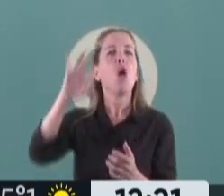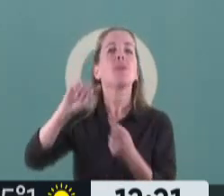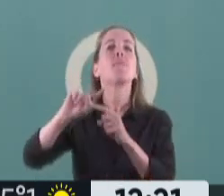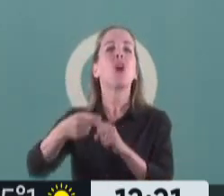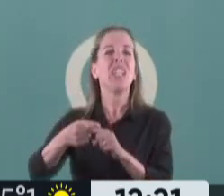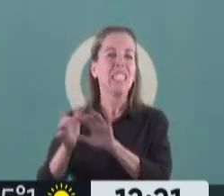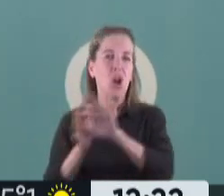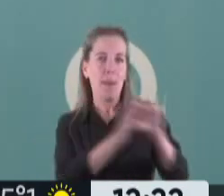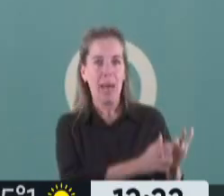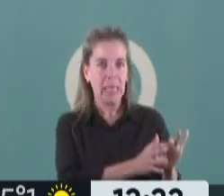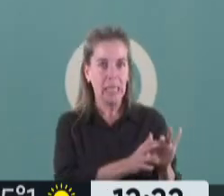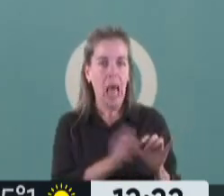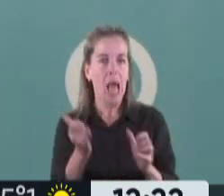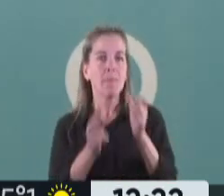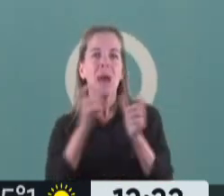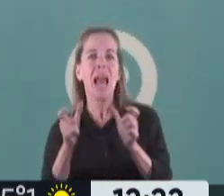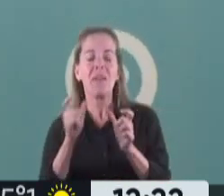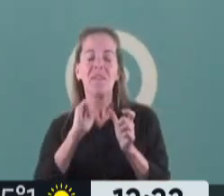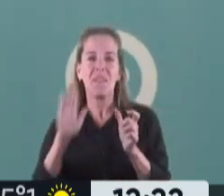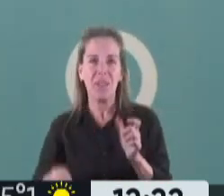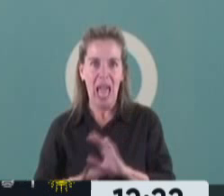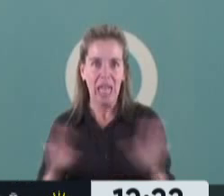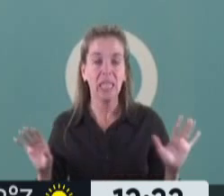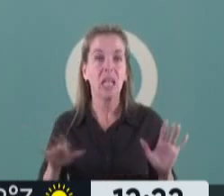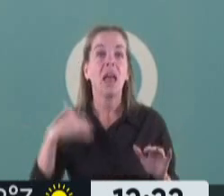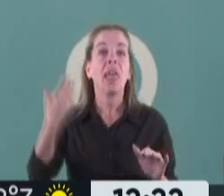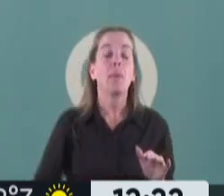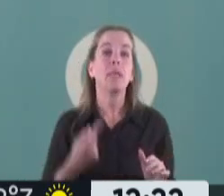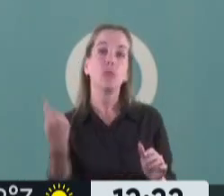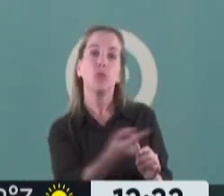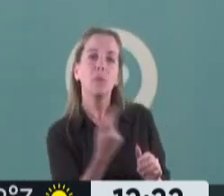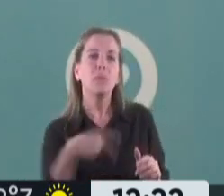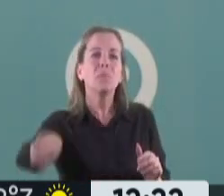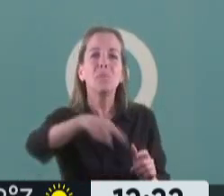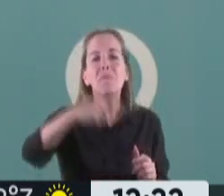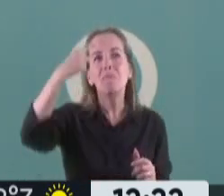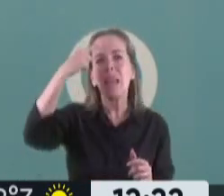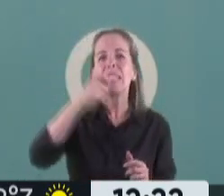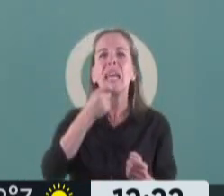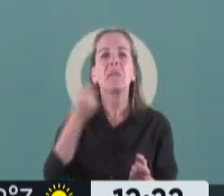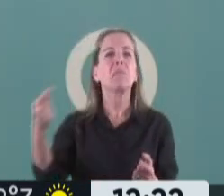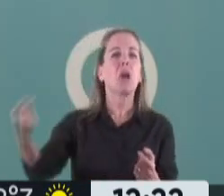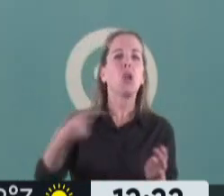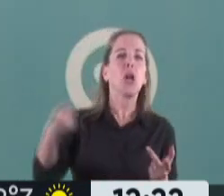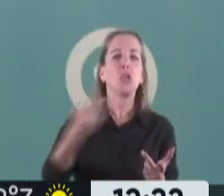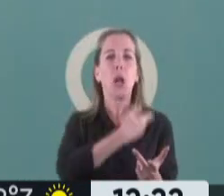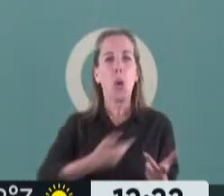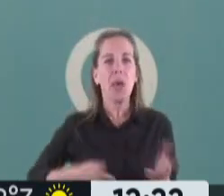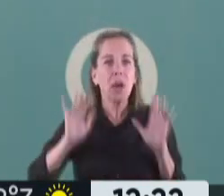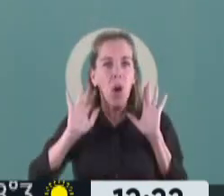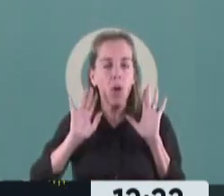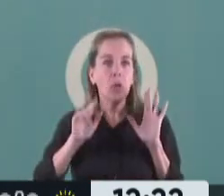político. Después, si creen que el problema es ser duro con el gobierno, yo simplemente